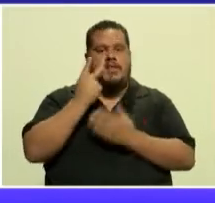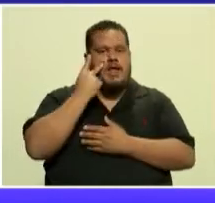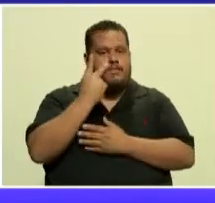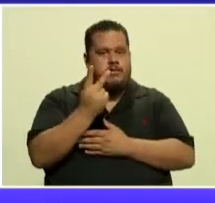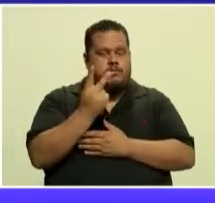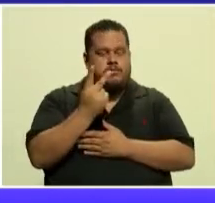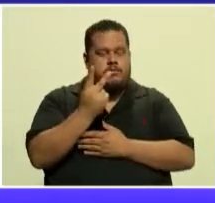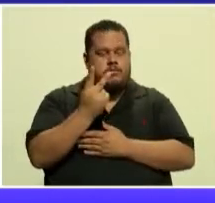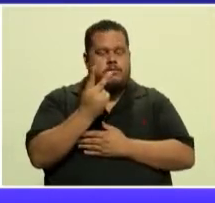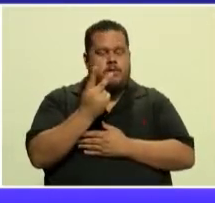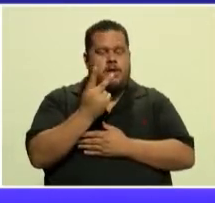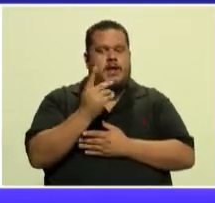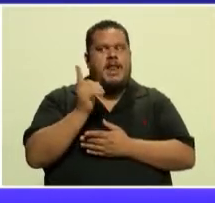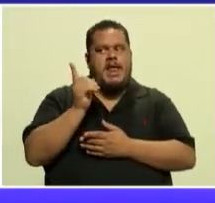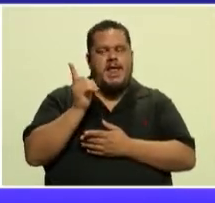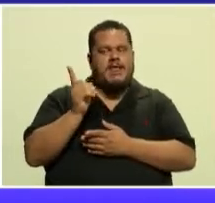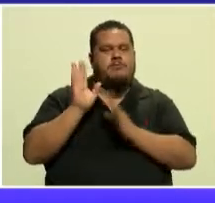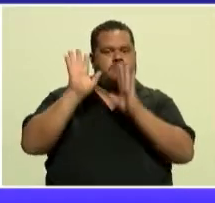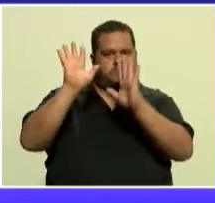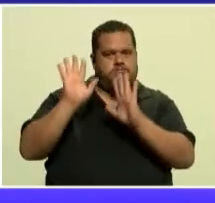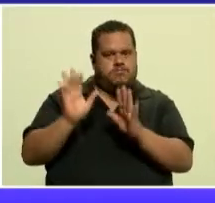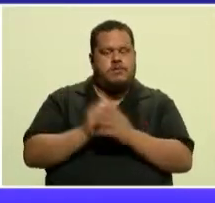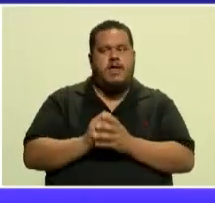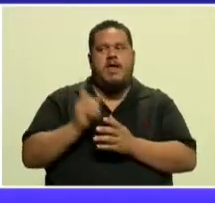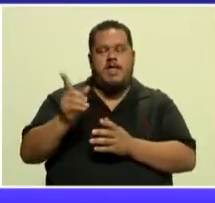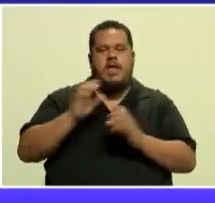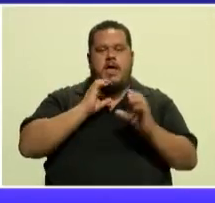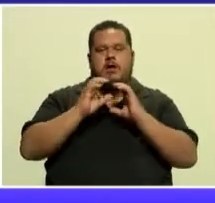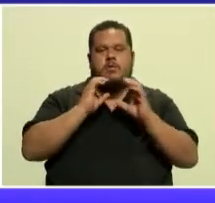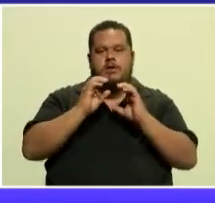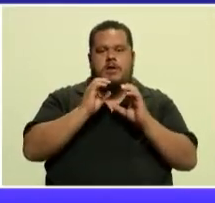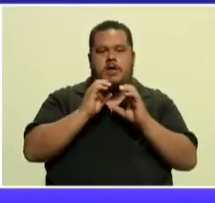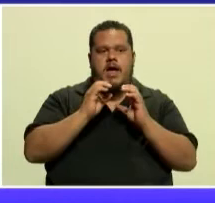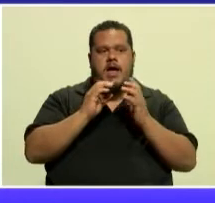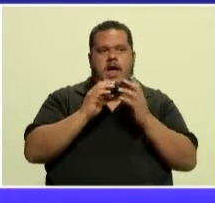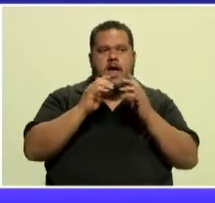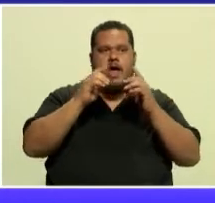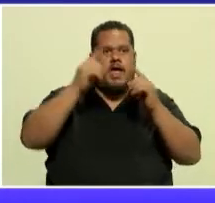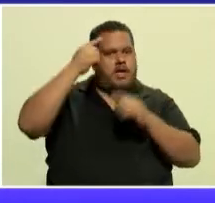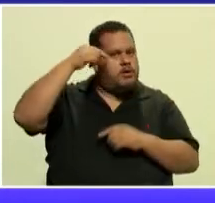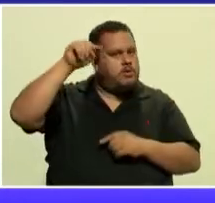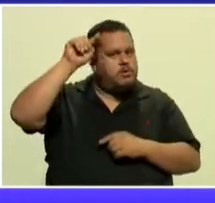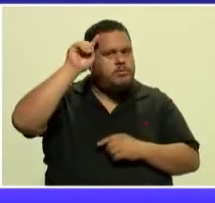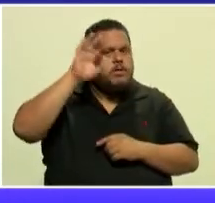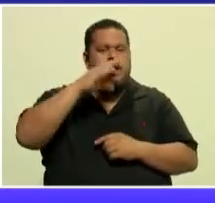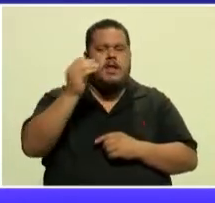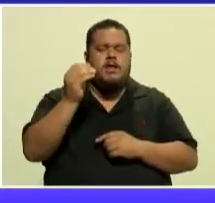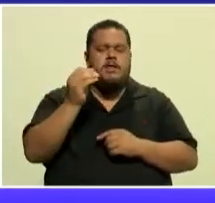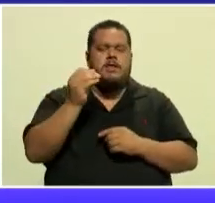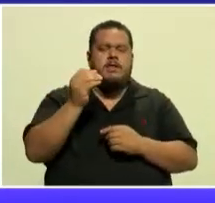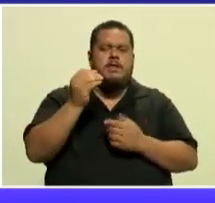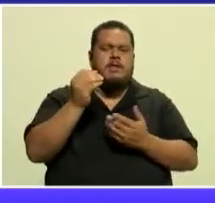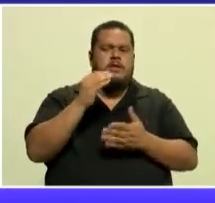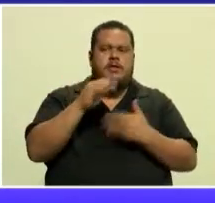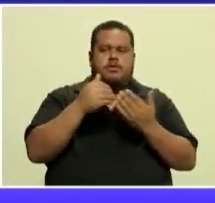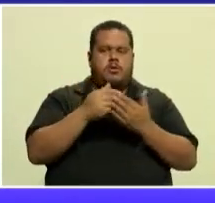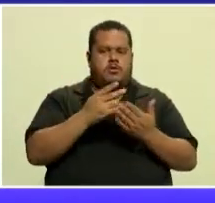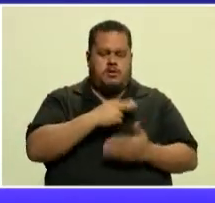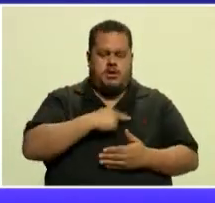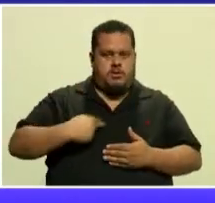fascinante, una mujer que comunica conceptual y físicamente las culturas de Oriente y